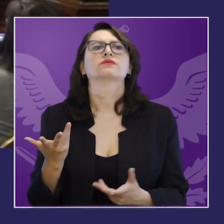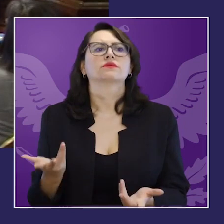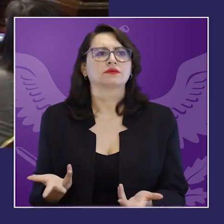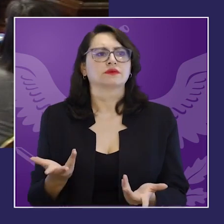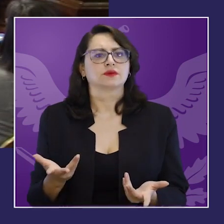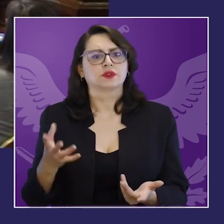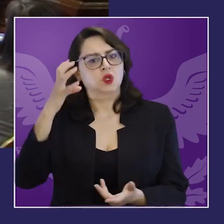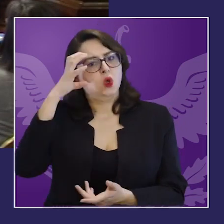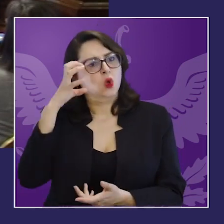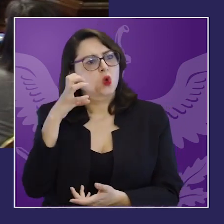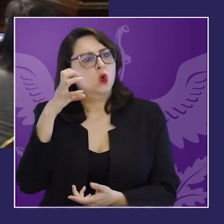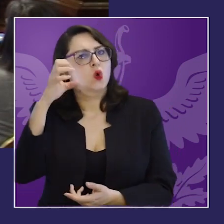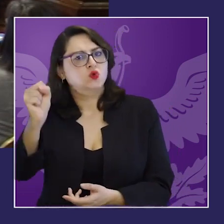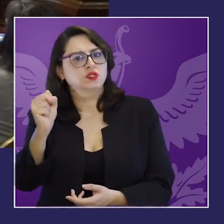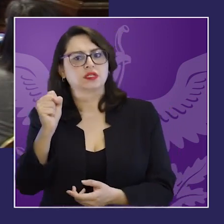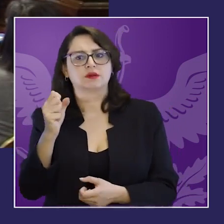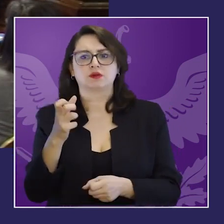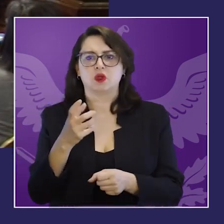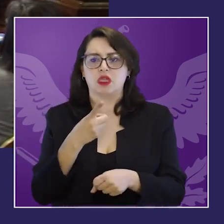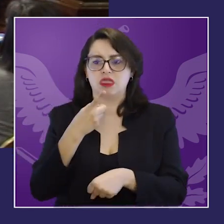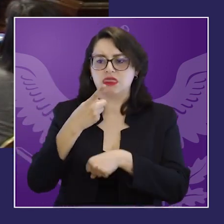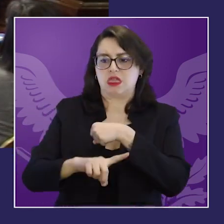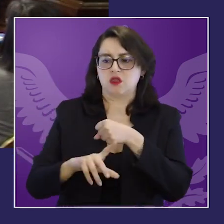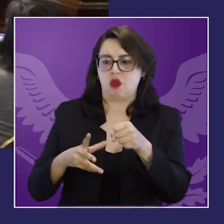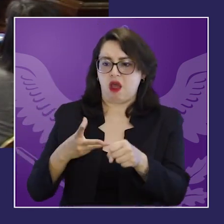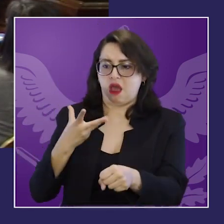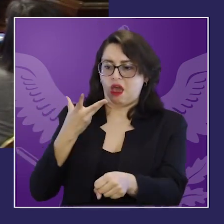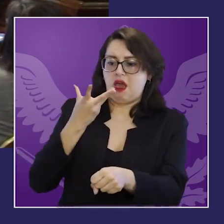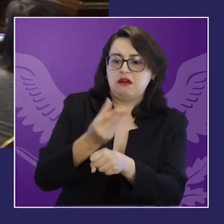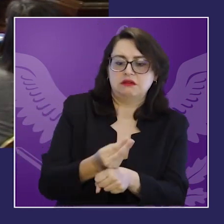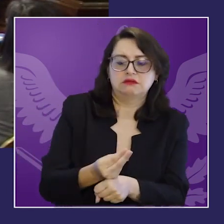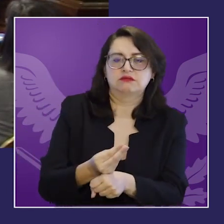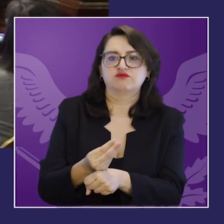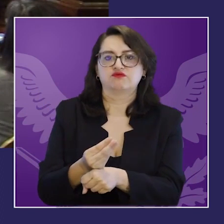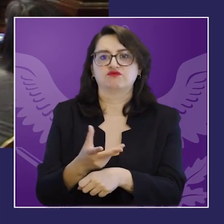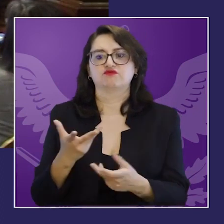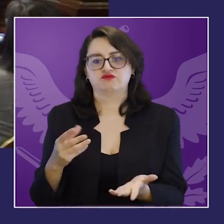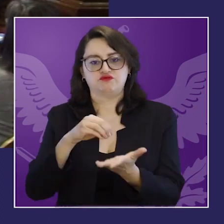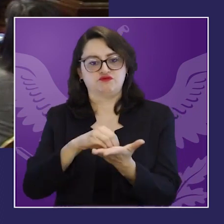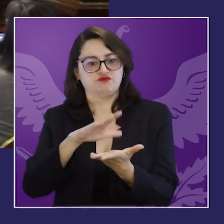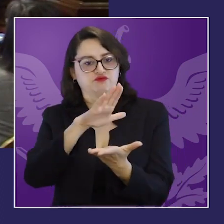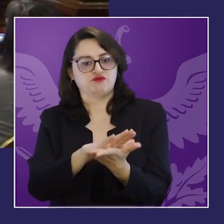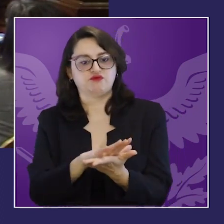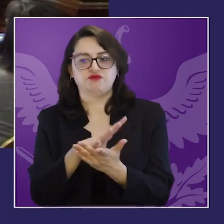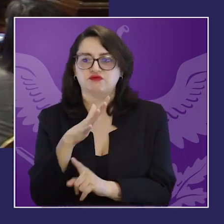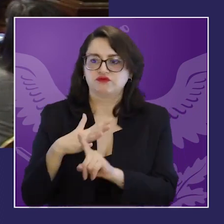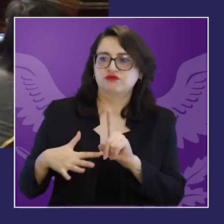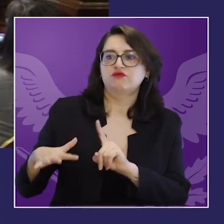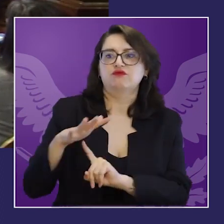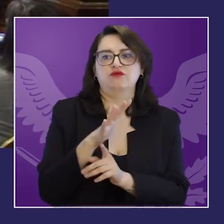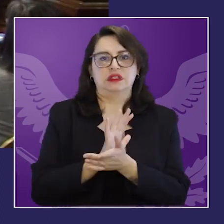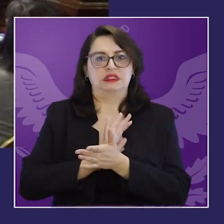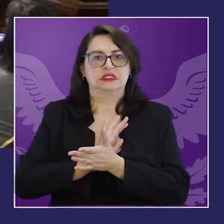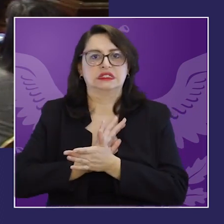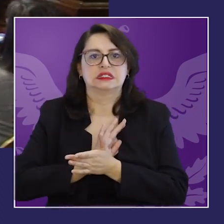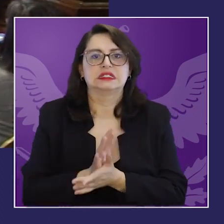Corte promueve la resignificación del concepto de reparación integral en